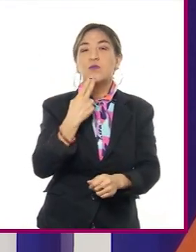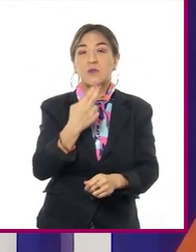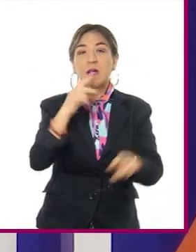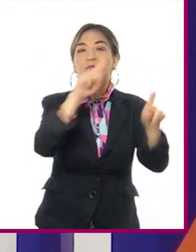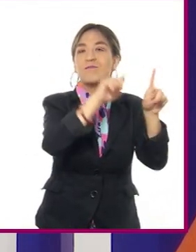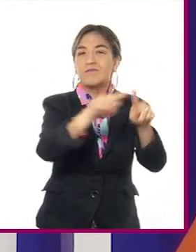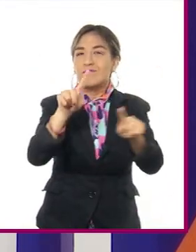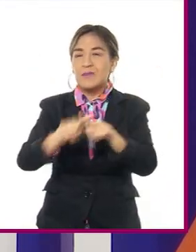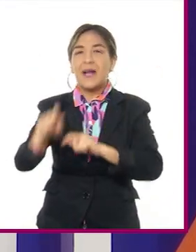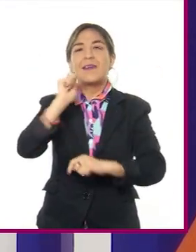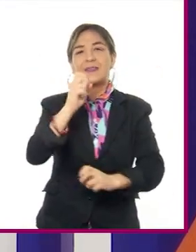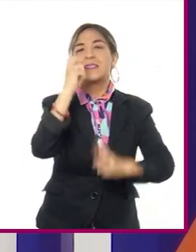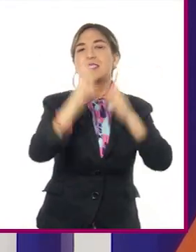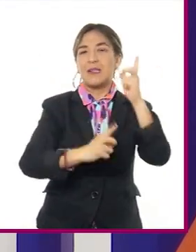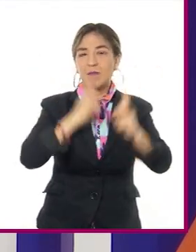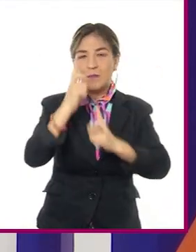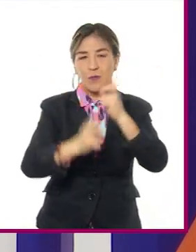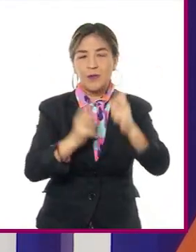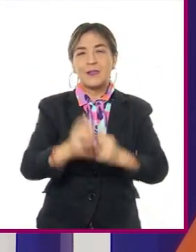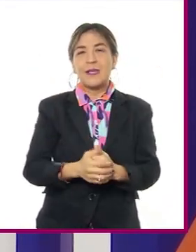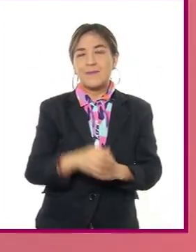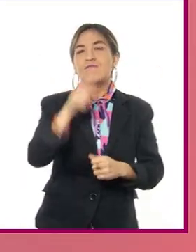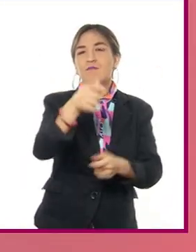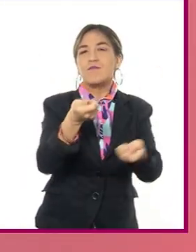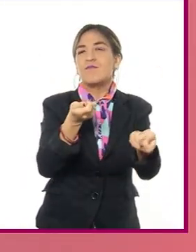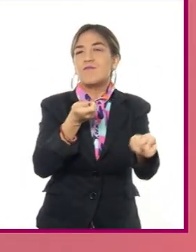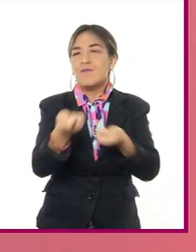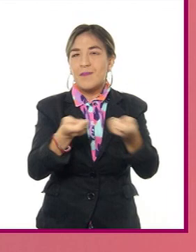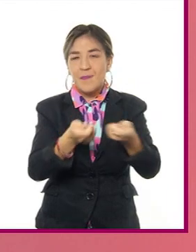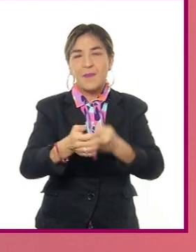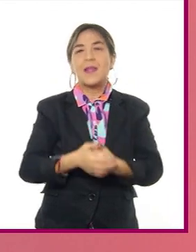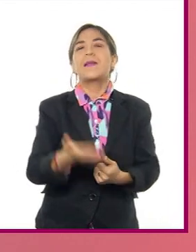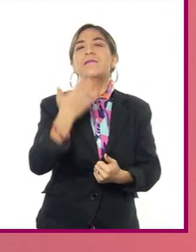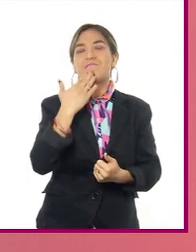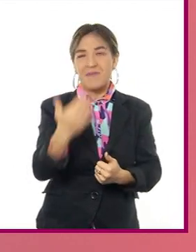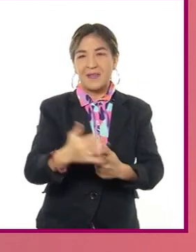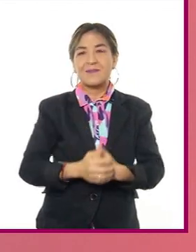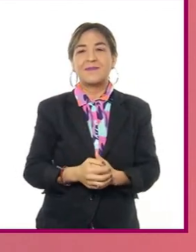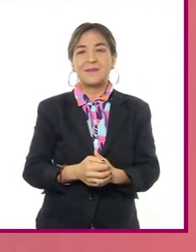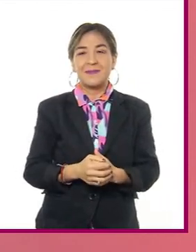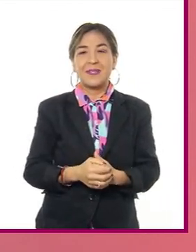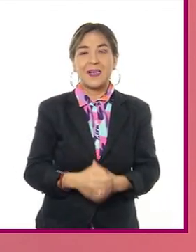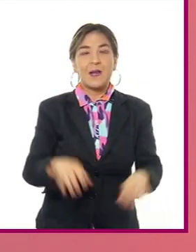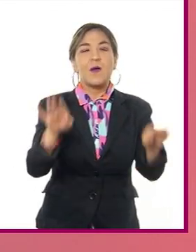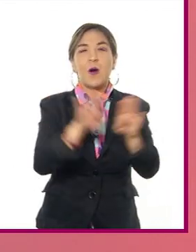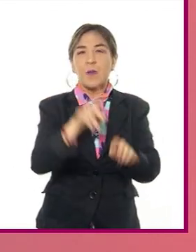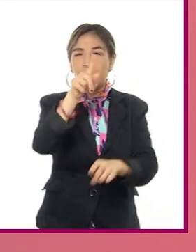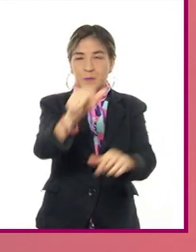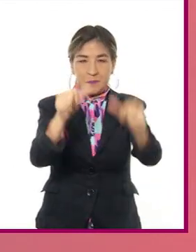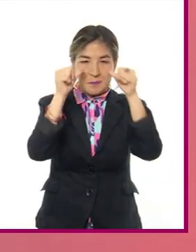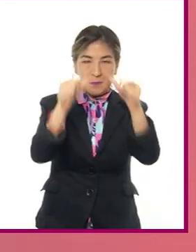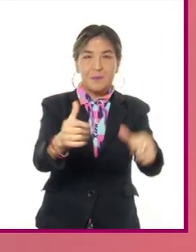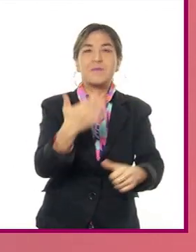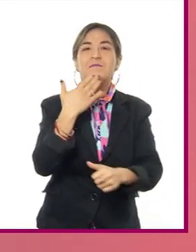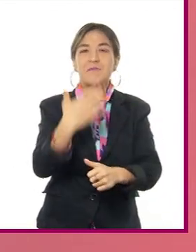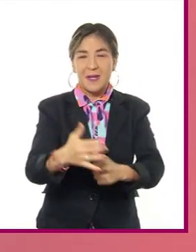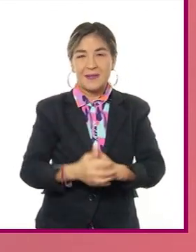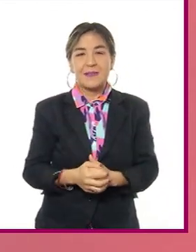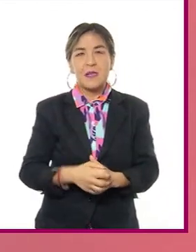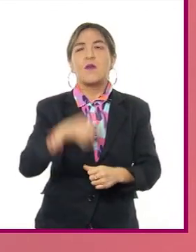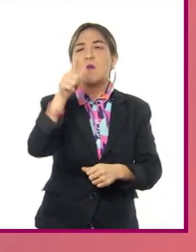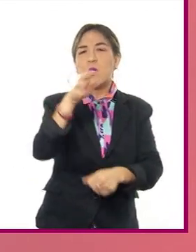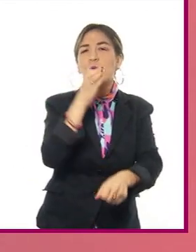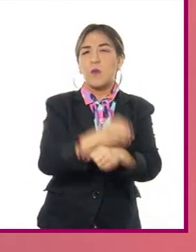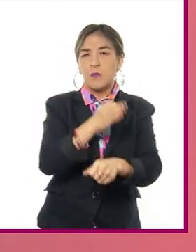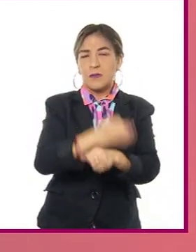el ámbito del deporte que regulen. Muy bien, veo que has puesto mucha atención. ¿Qué te parece